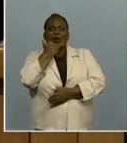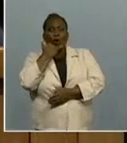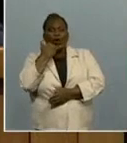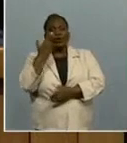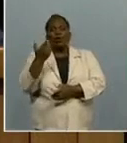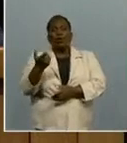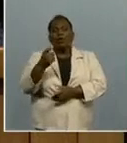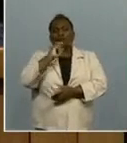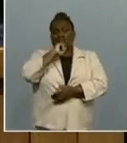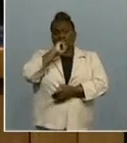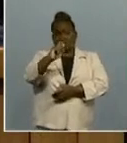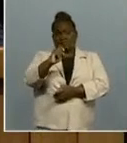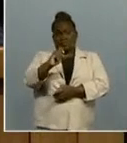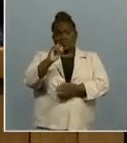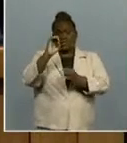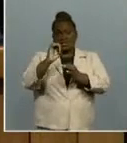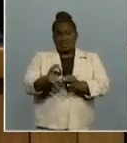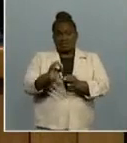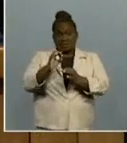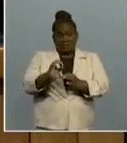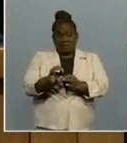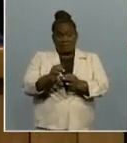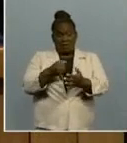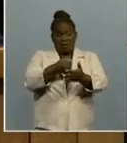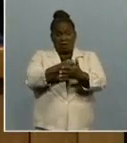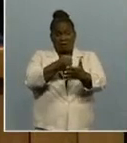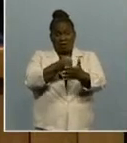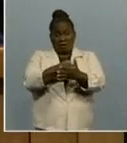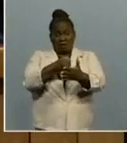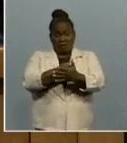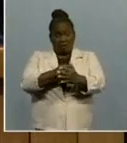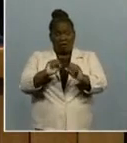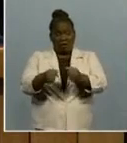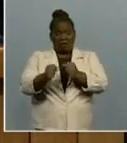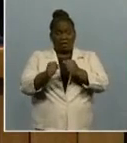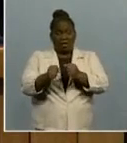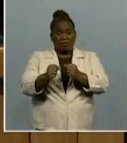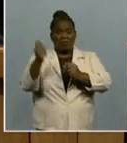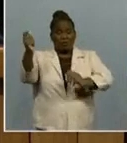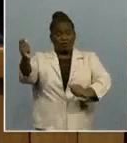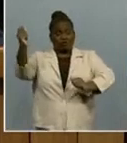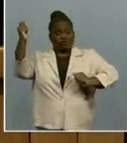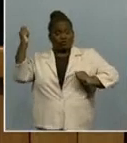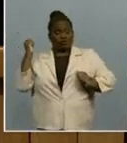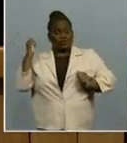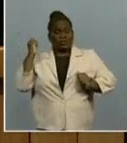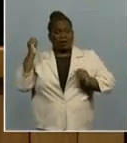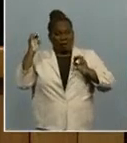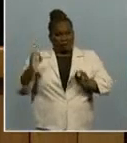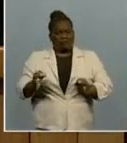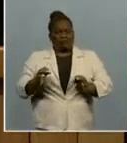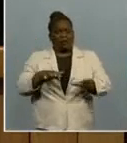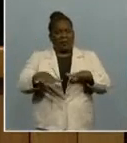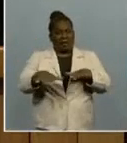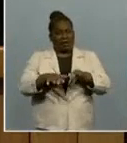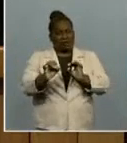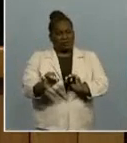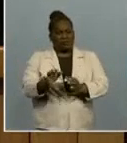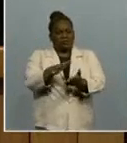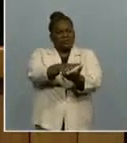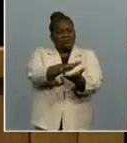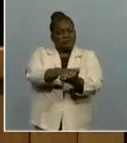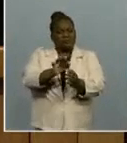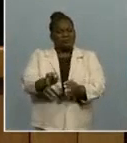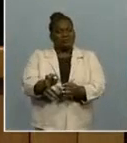presto a enfrentar al imperialismo como el primero con su fusil en la vanguardia del combate el